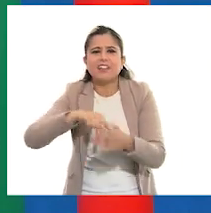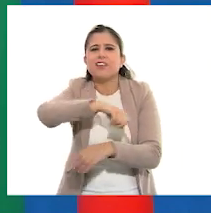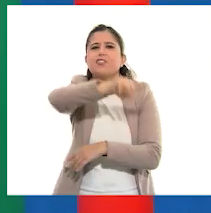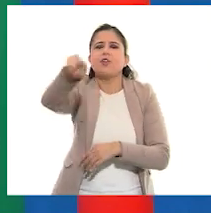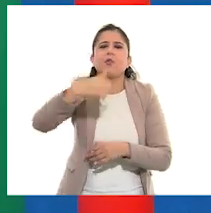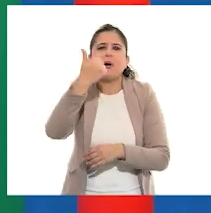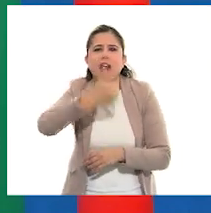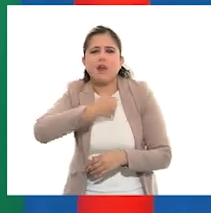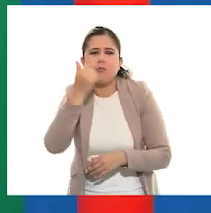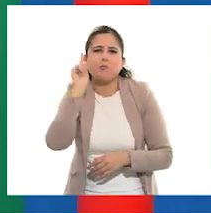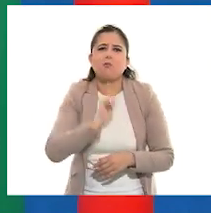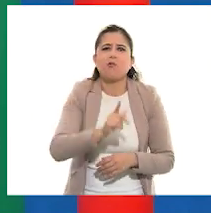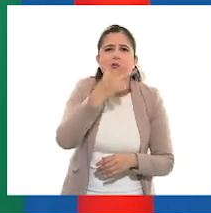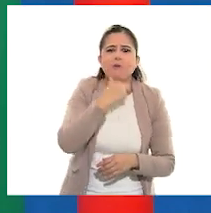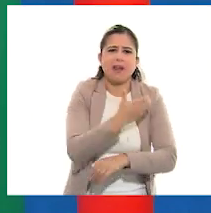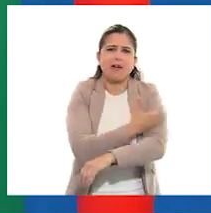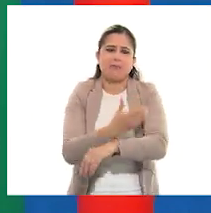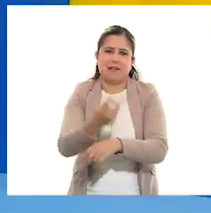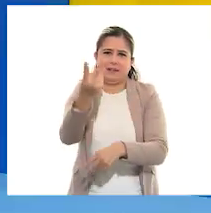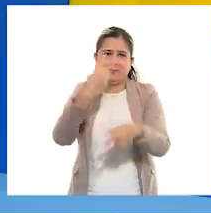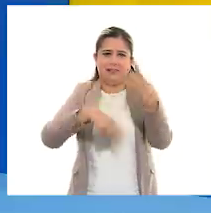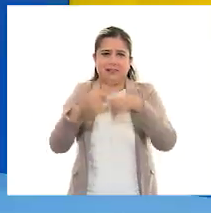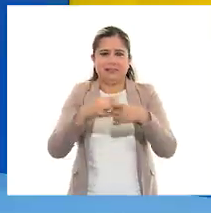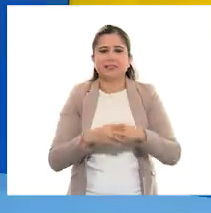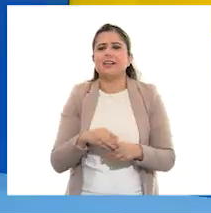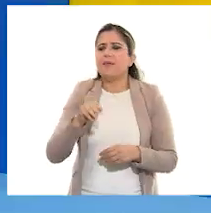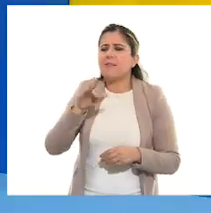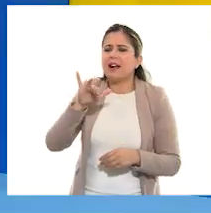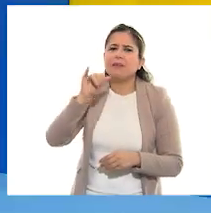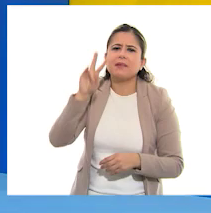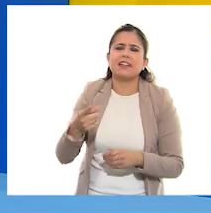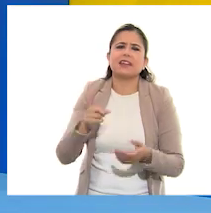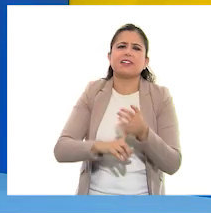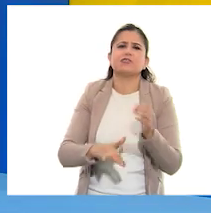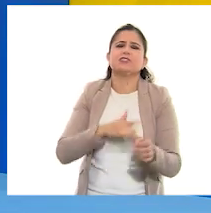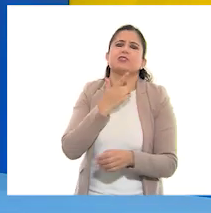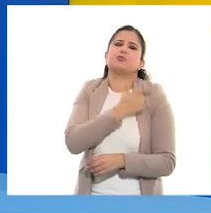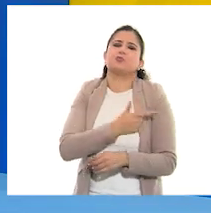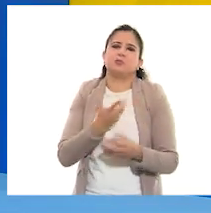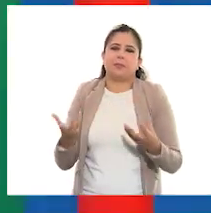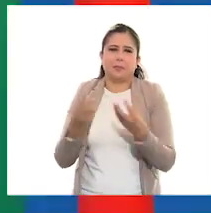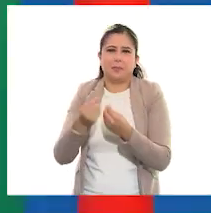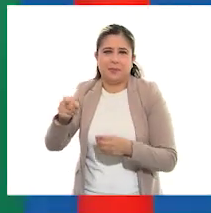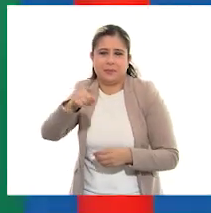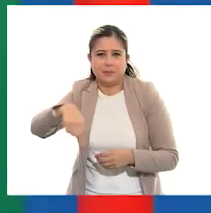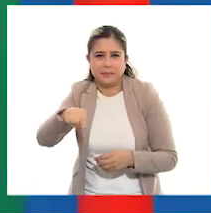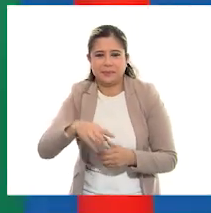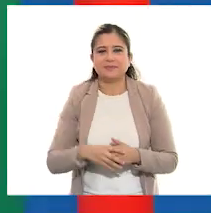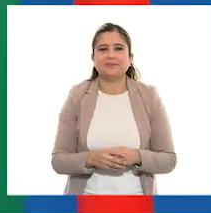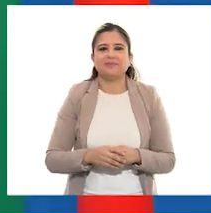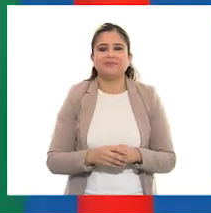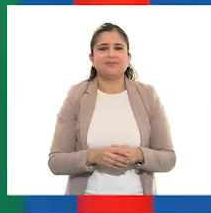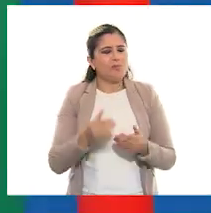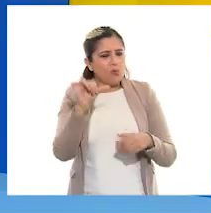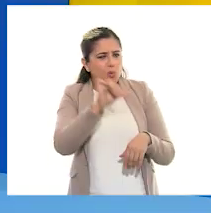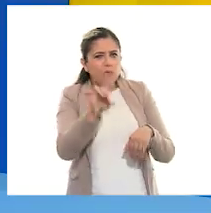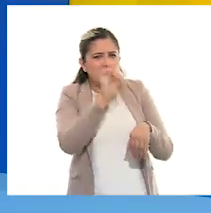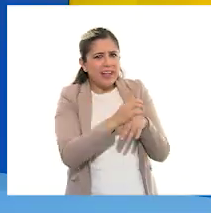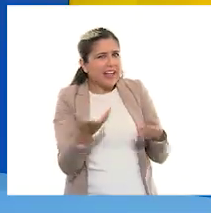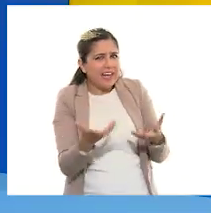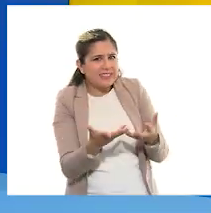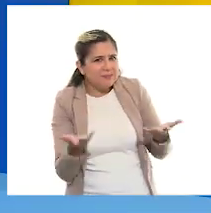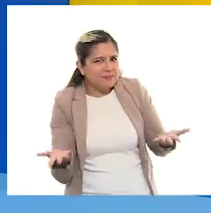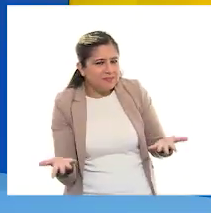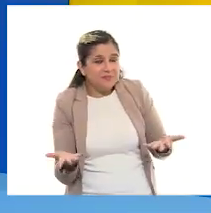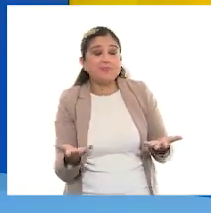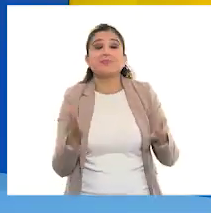los alumnos y alumnas que nos acompañan. María, siempre es un gusto estar aquí contigo. Oye, Gaby, ¿y qué es lo que vamos a hacer el día de hoy? Pues